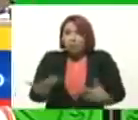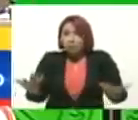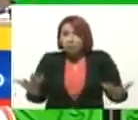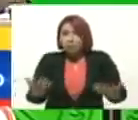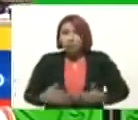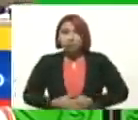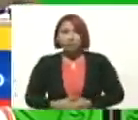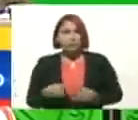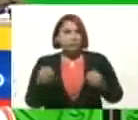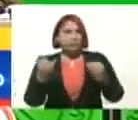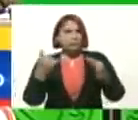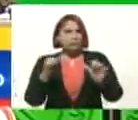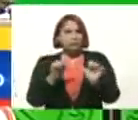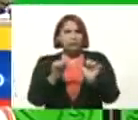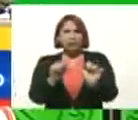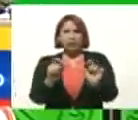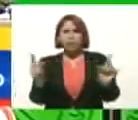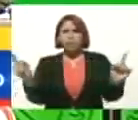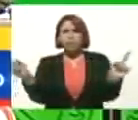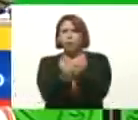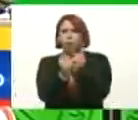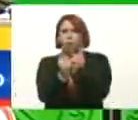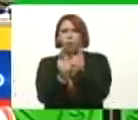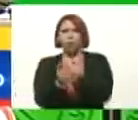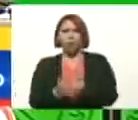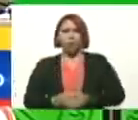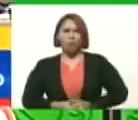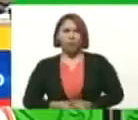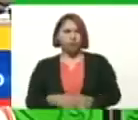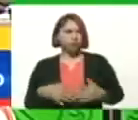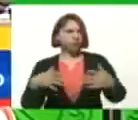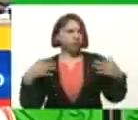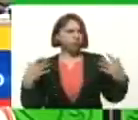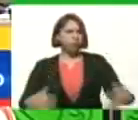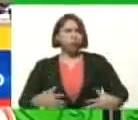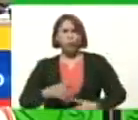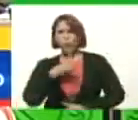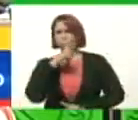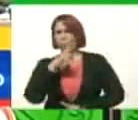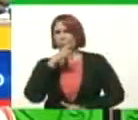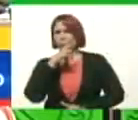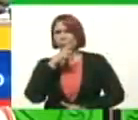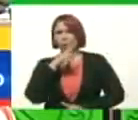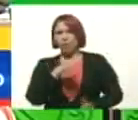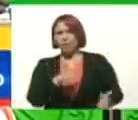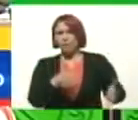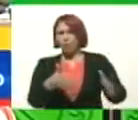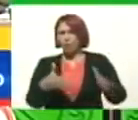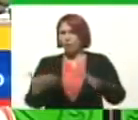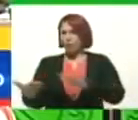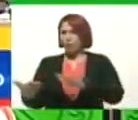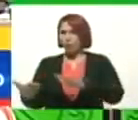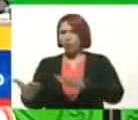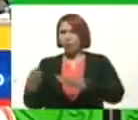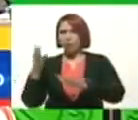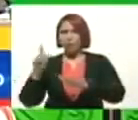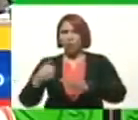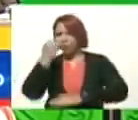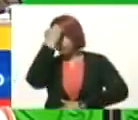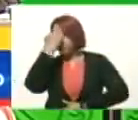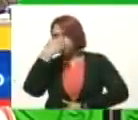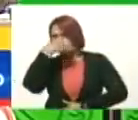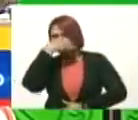Estas cifras se quedan cortas en la magnitud del asesinato y del crimen contra